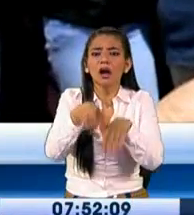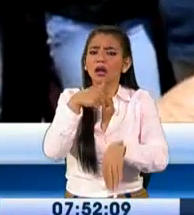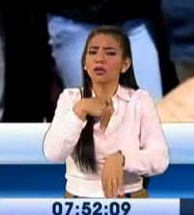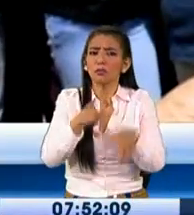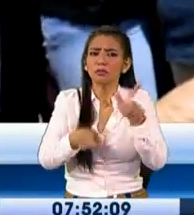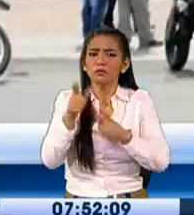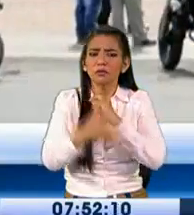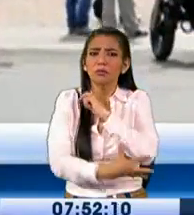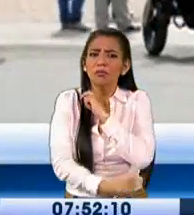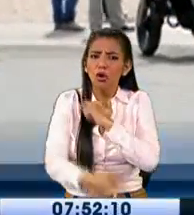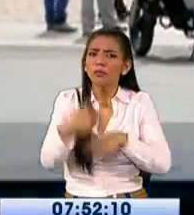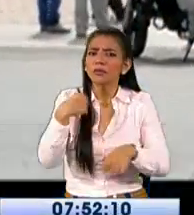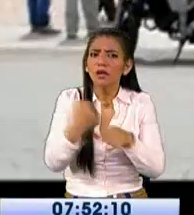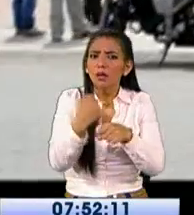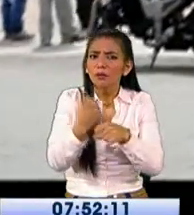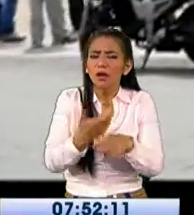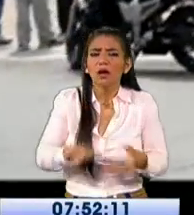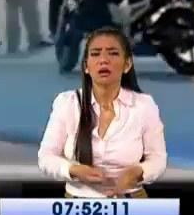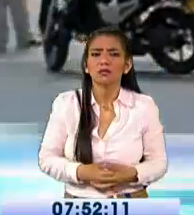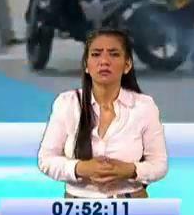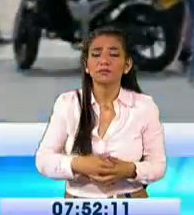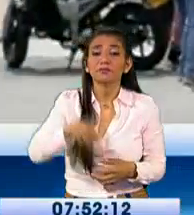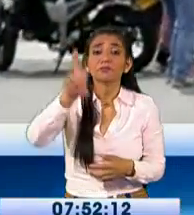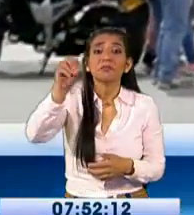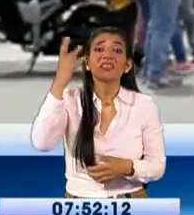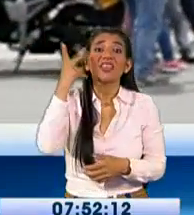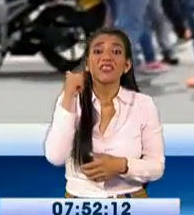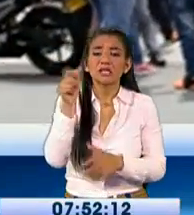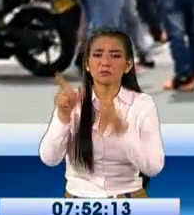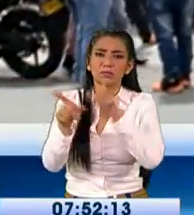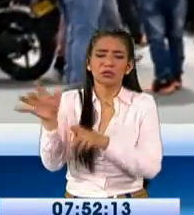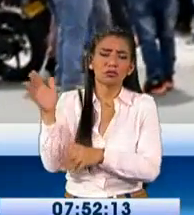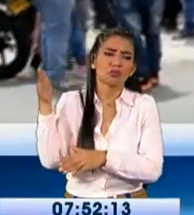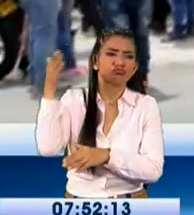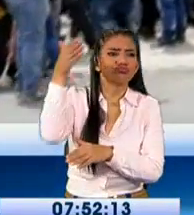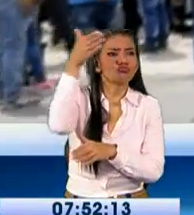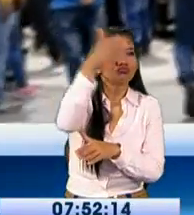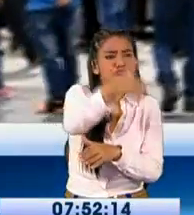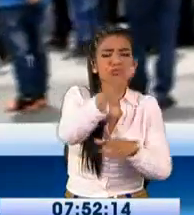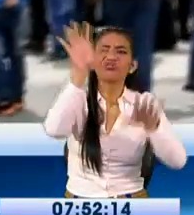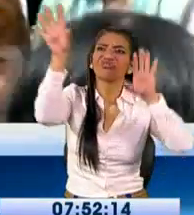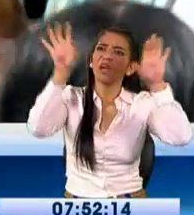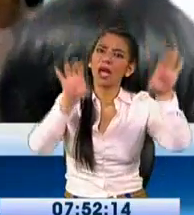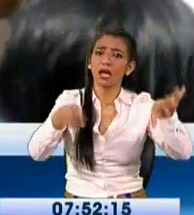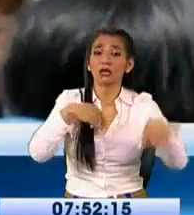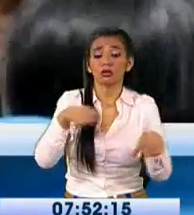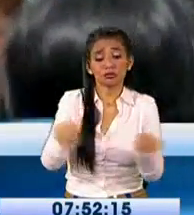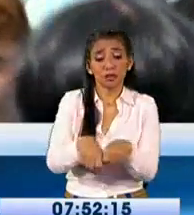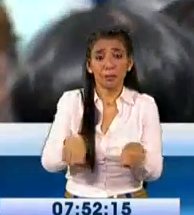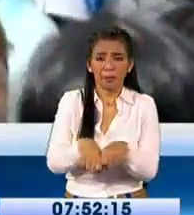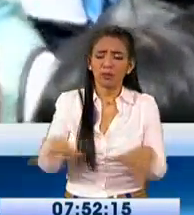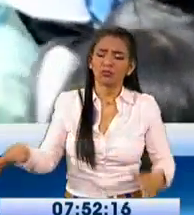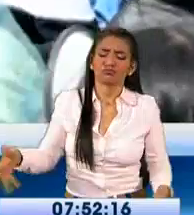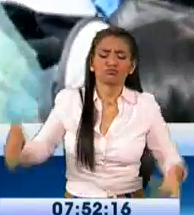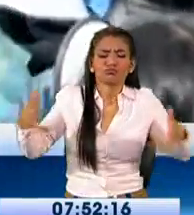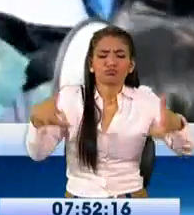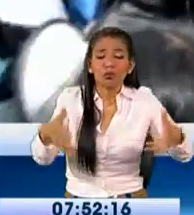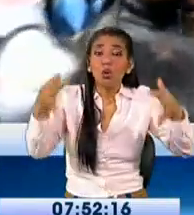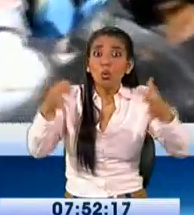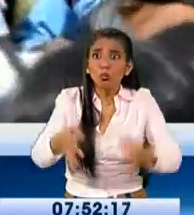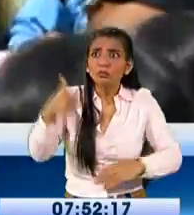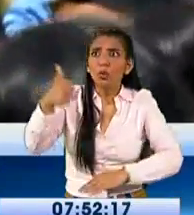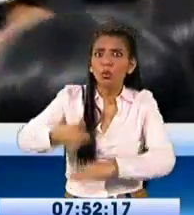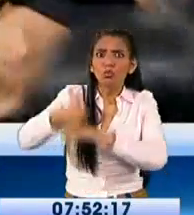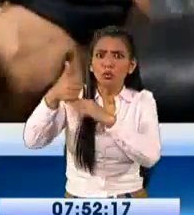que trabajamos hace 20 días germán males se trasladaba a la feria del cantón espejo llevaba zapatos fuente aceptado por personal de la uva quienes